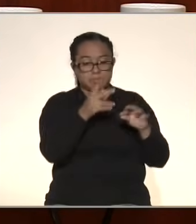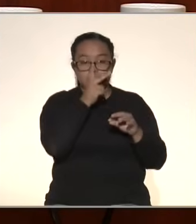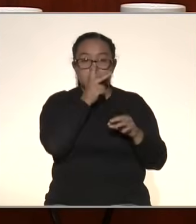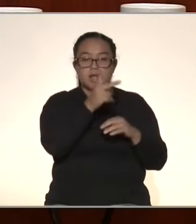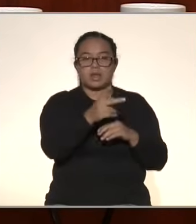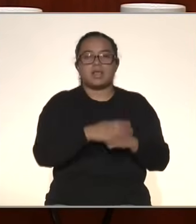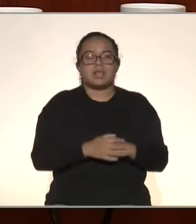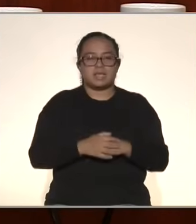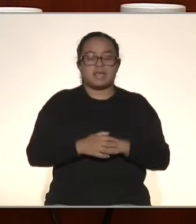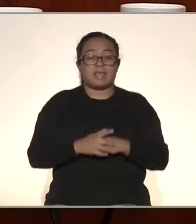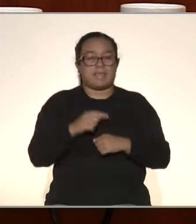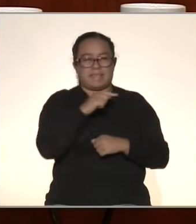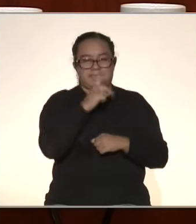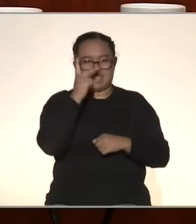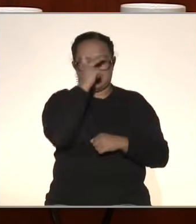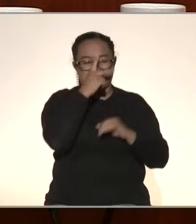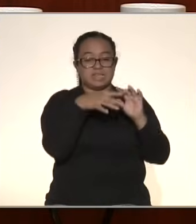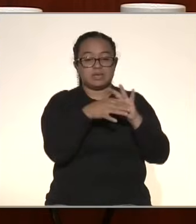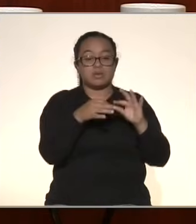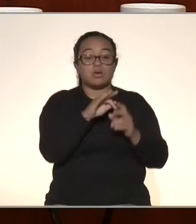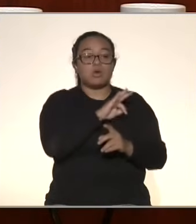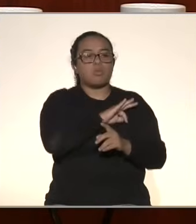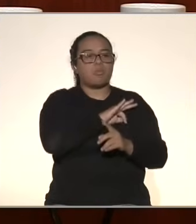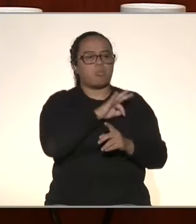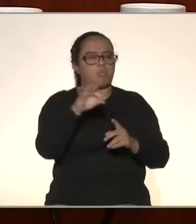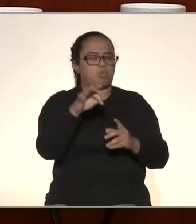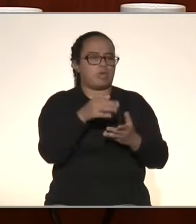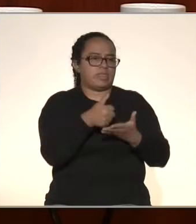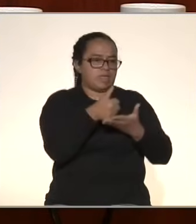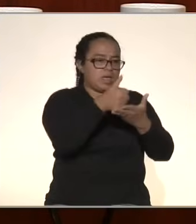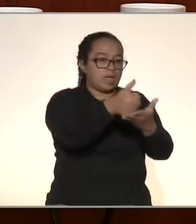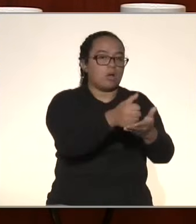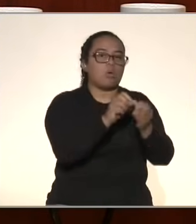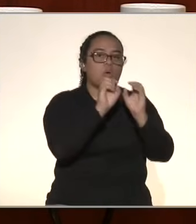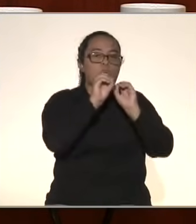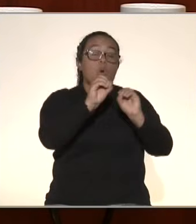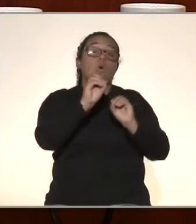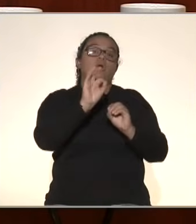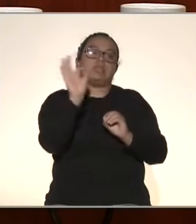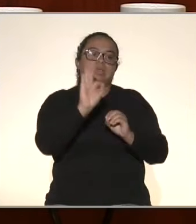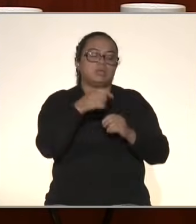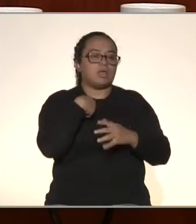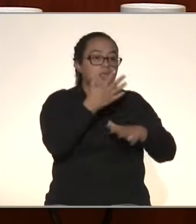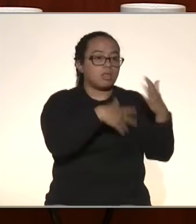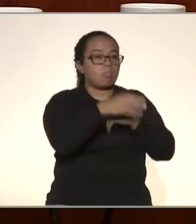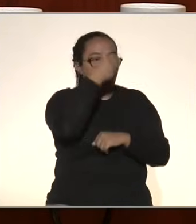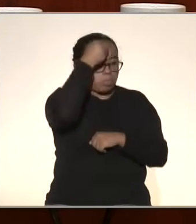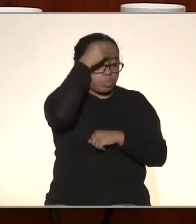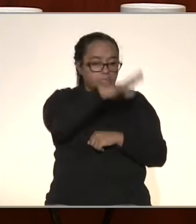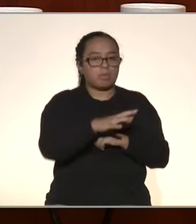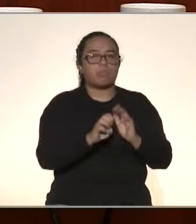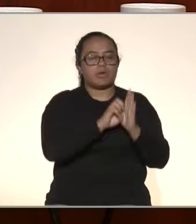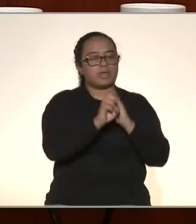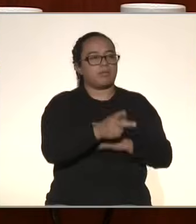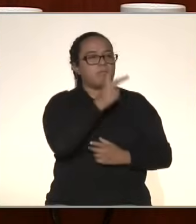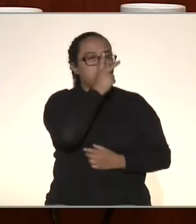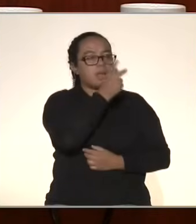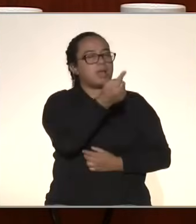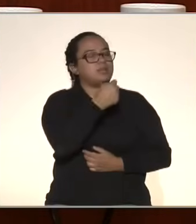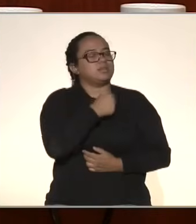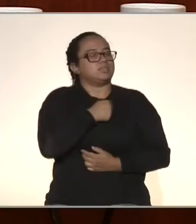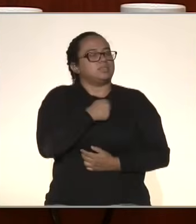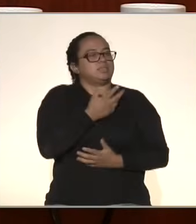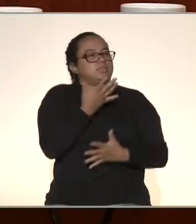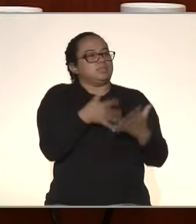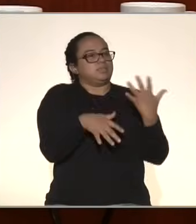decimos en psicoanálisis, pueden envenenar o pueden curar, porque cuántas veces escuchamos una palabra y esa palabra nos puede